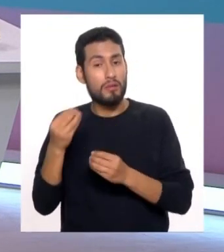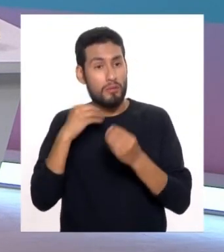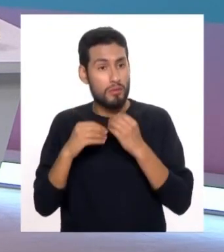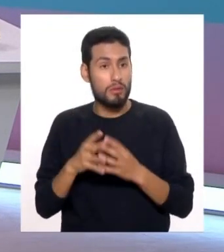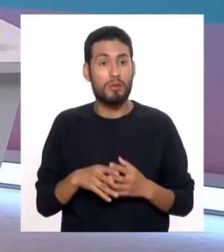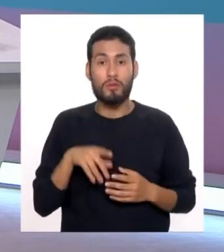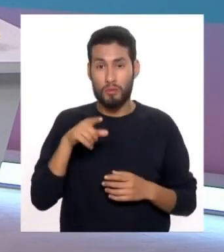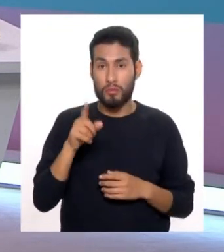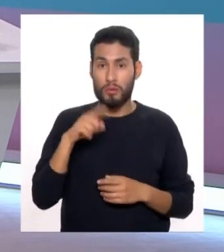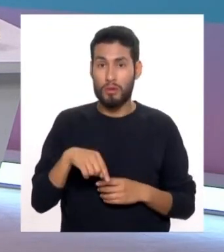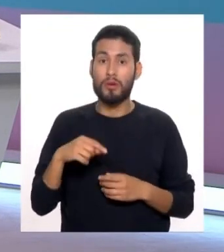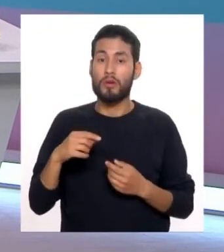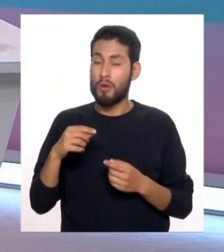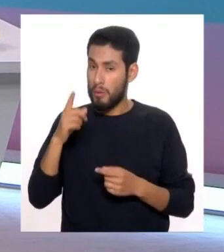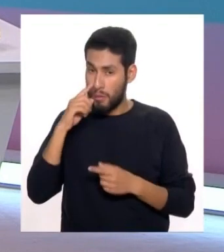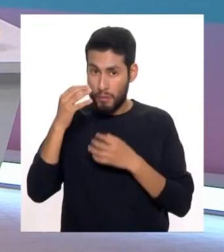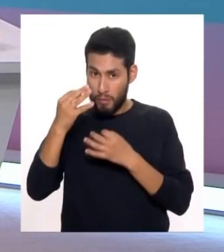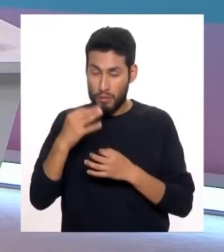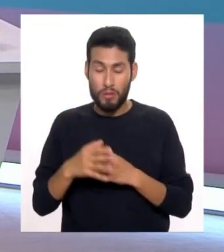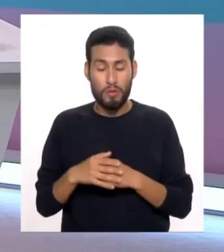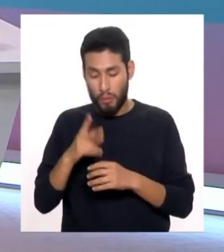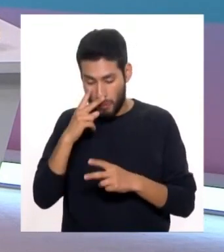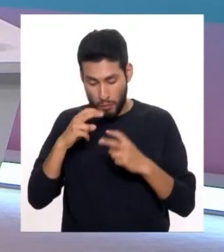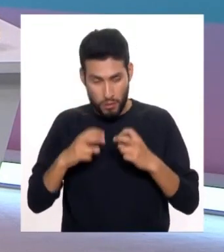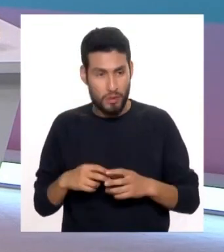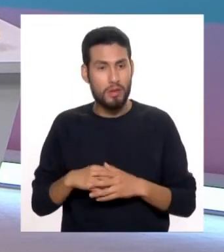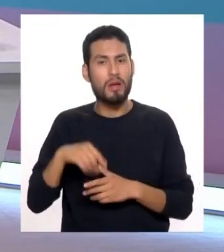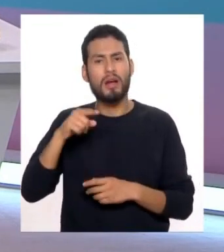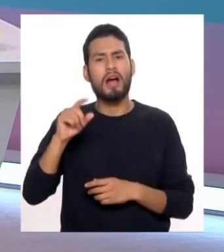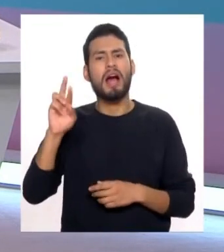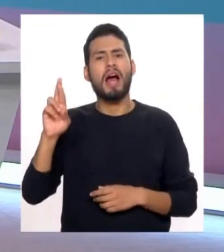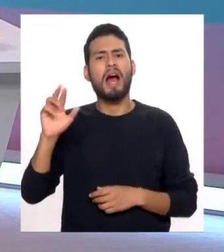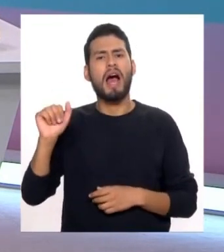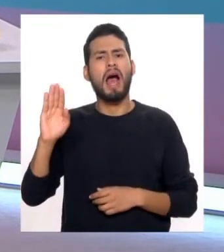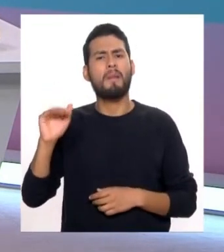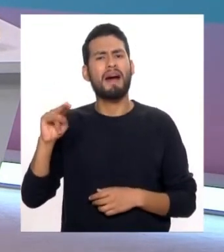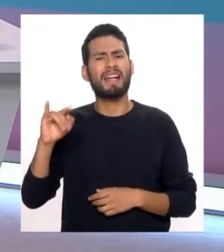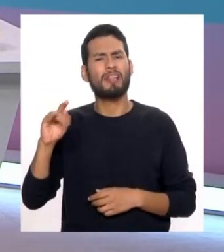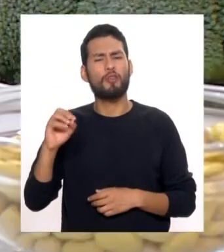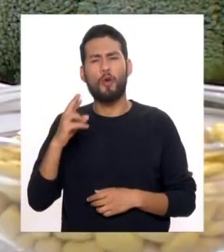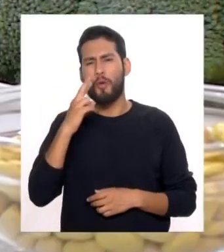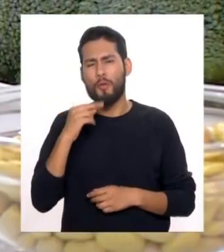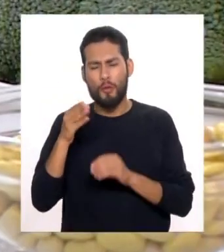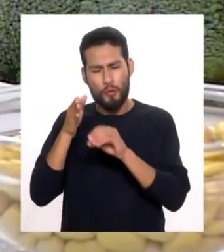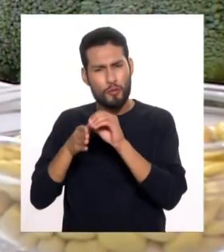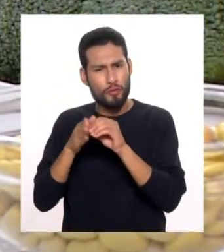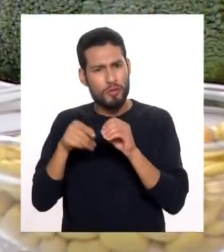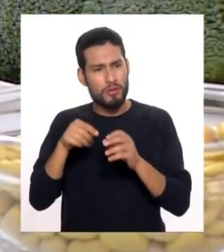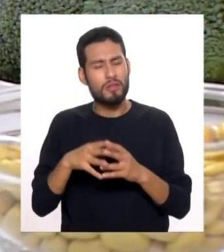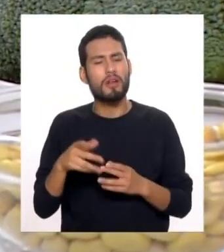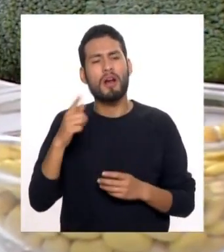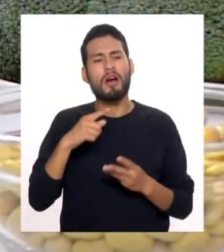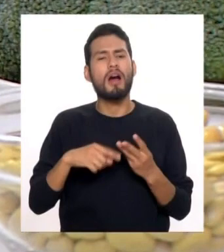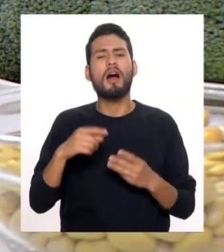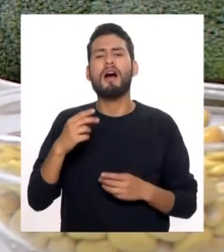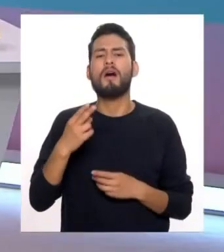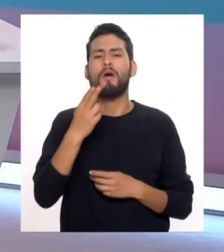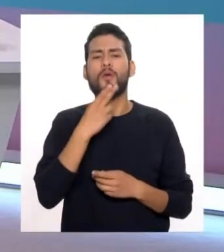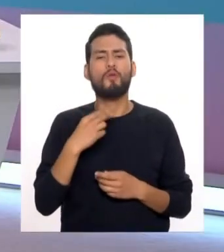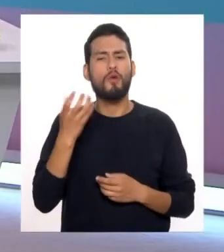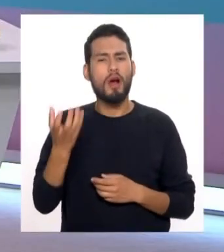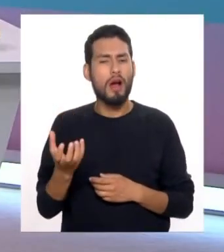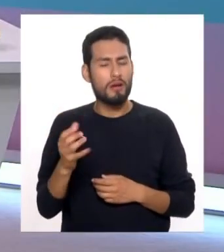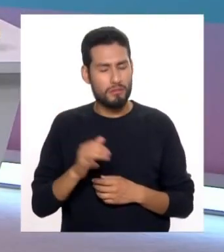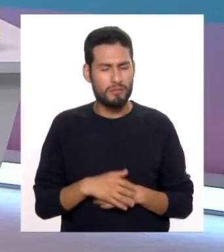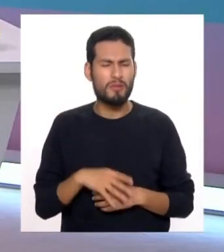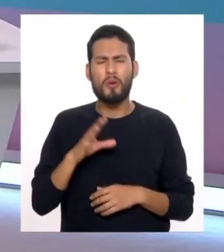supuesto la tienes que contabilizar. Rabanitos, camote. ¿Y por qué es tan importante el ácido fólico? Porque tiene que ver con nuestro